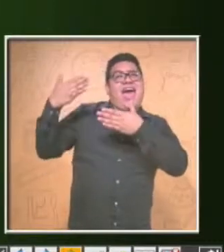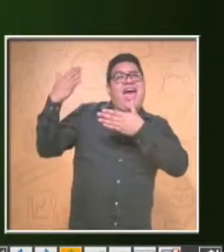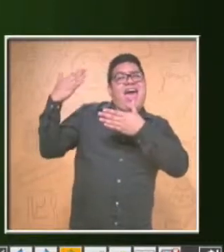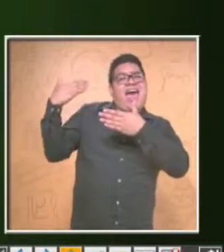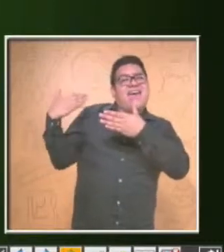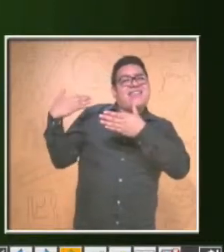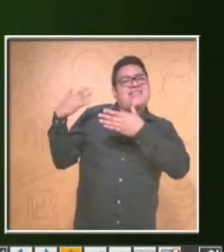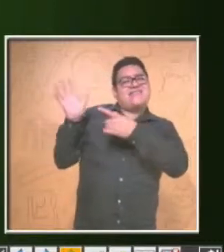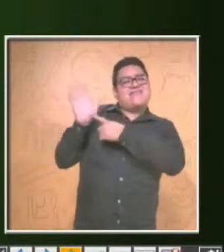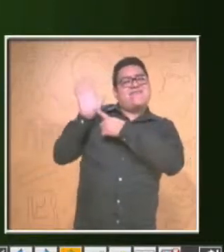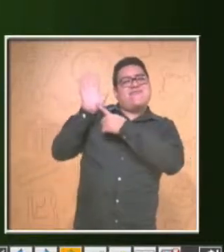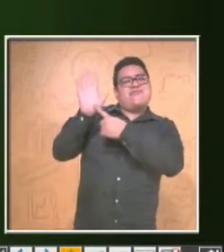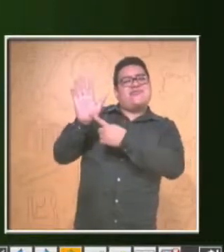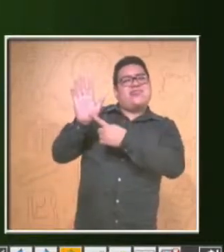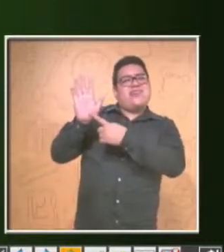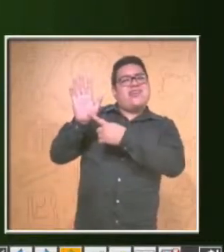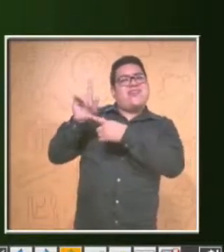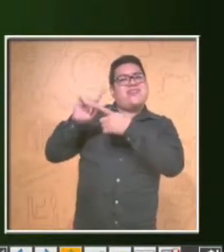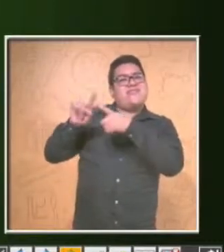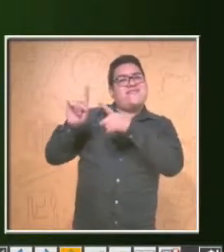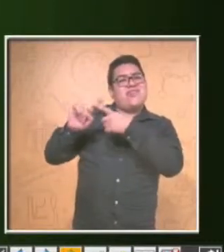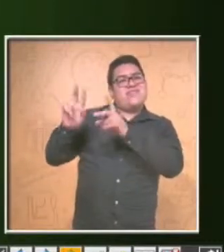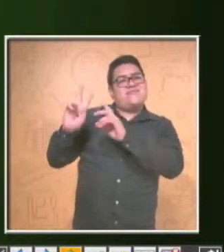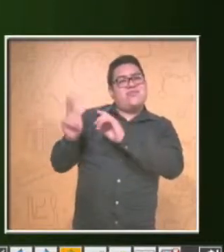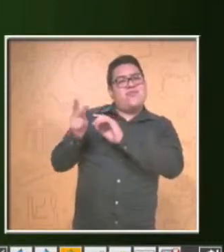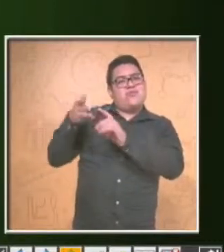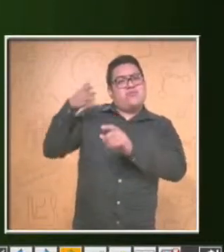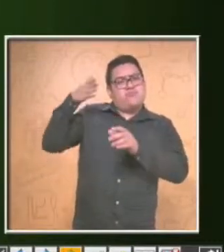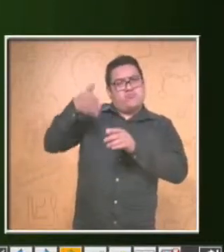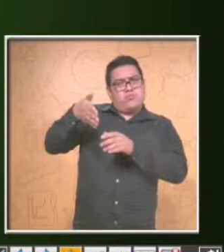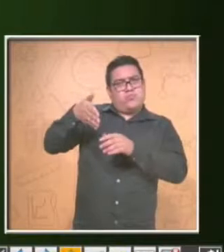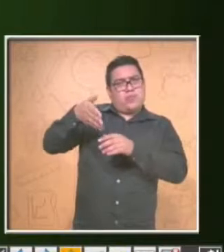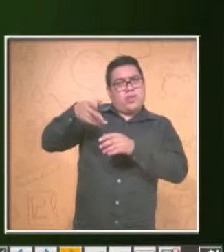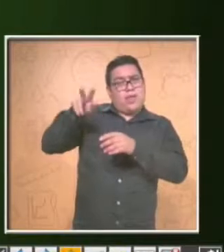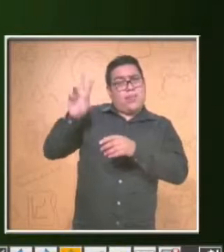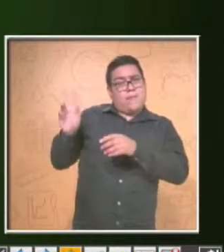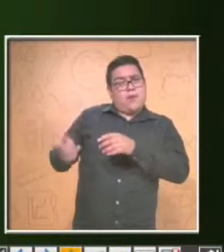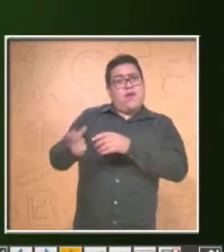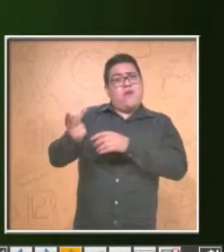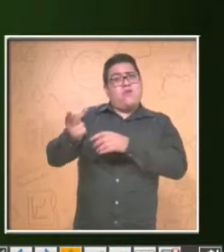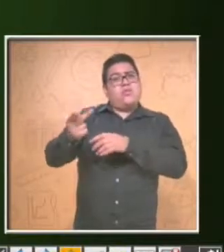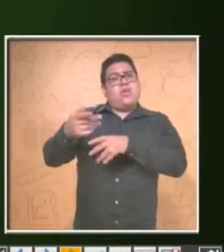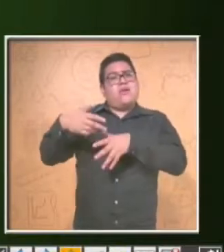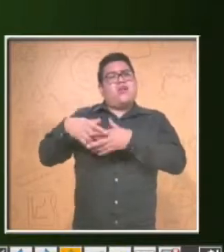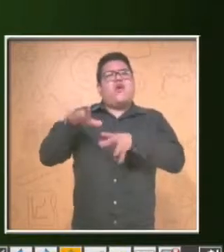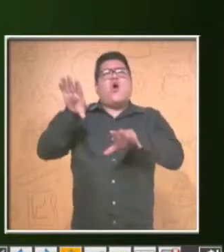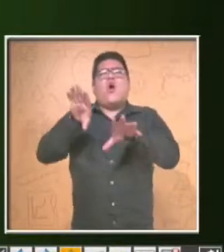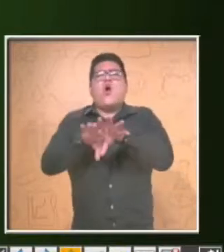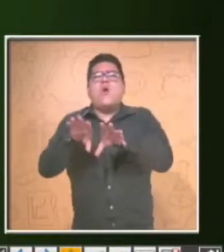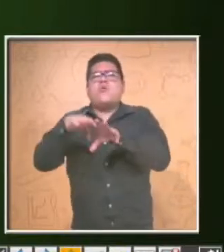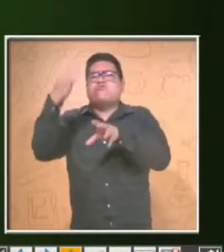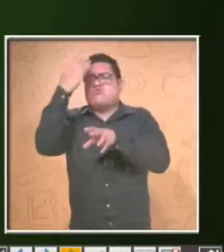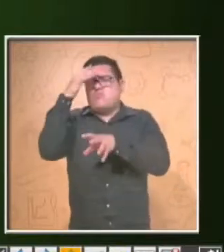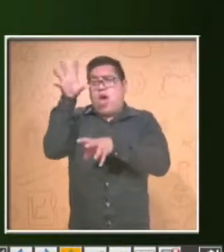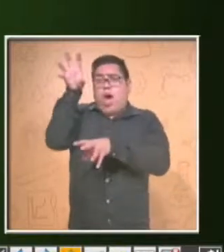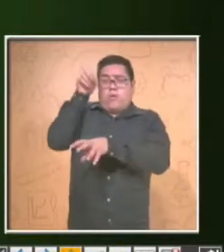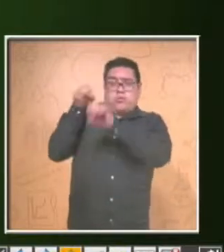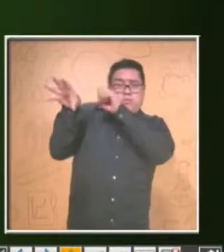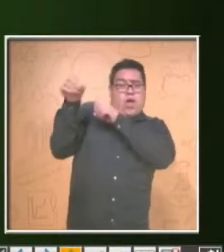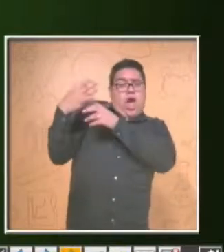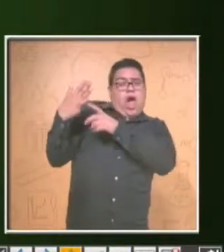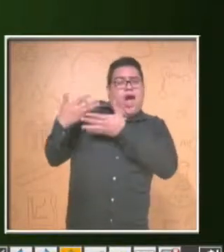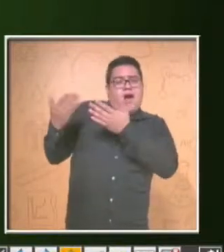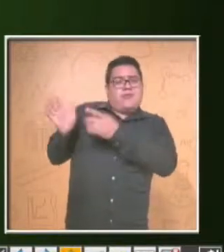Anteriormente te presenté reactivos que eran de cuestionamiento directo. Te preguntaba por recuperar un conocimiento. Aquí